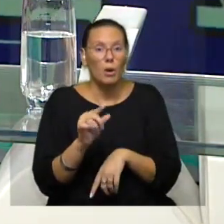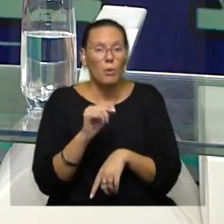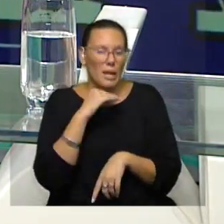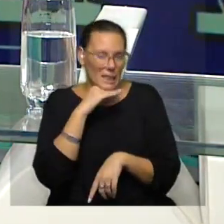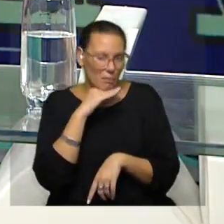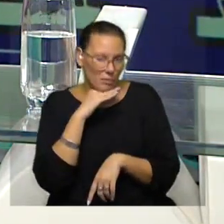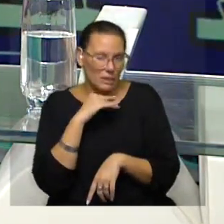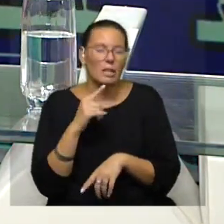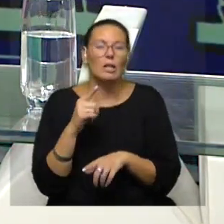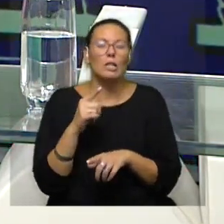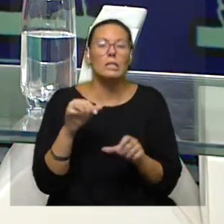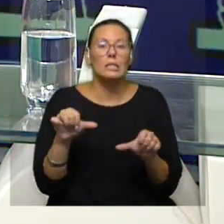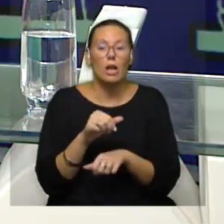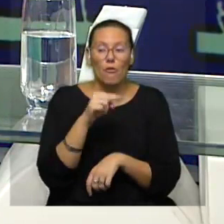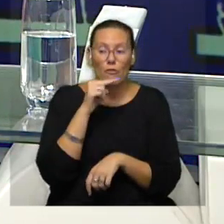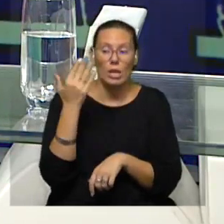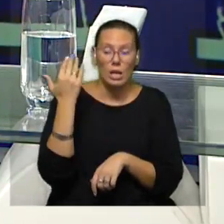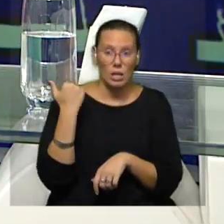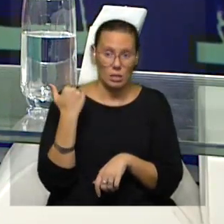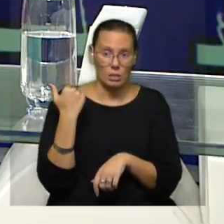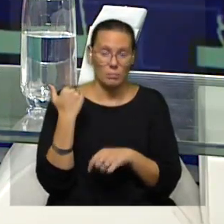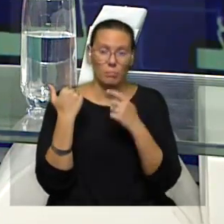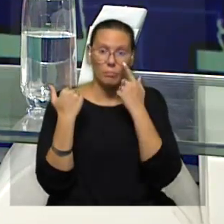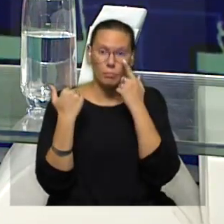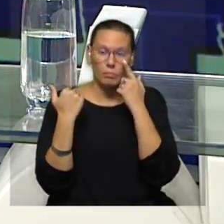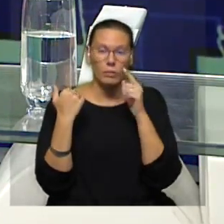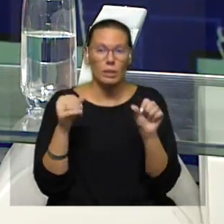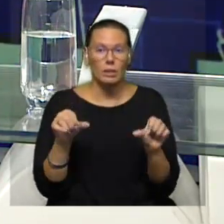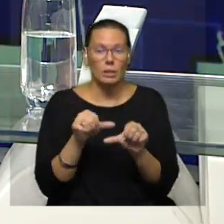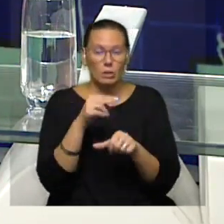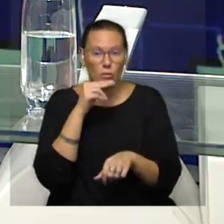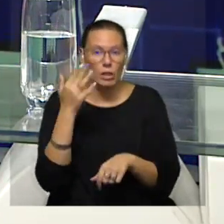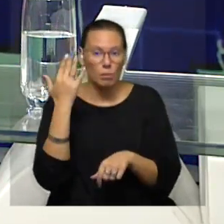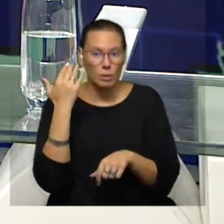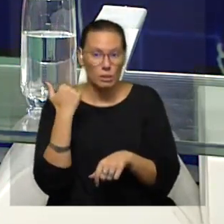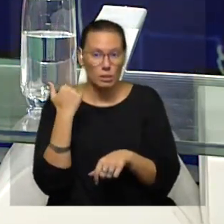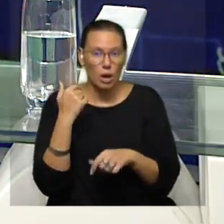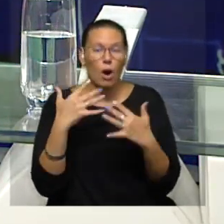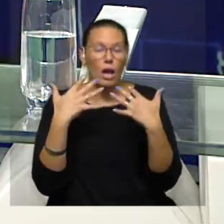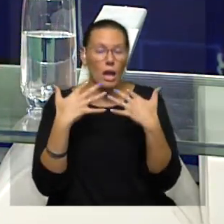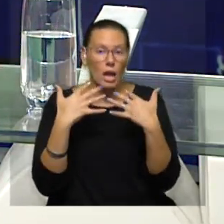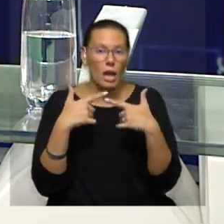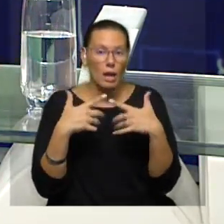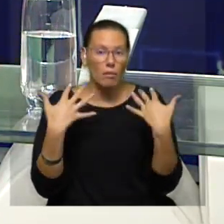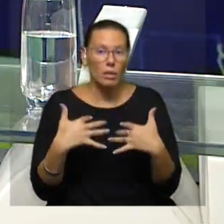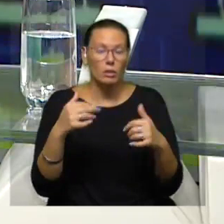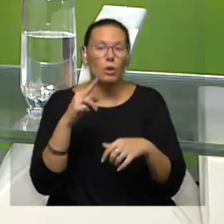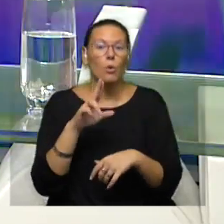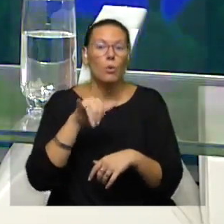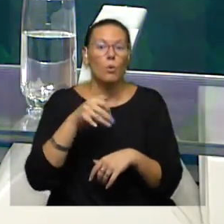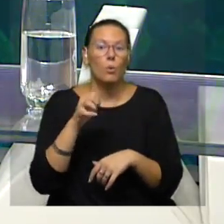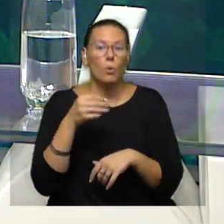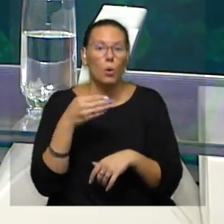temporal, porque es algo que se hizo el viernes. Exactamente, algo que se realizó el viernes, que fue un evento en UJOB, que